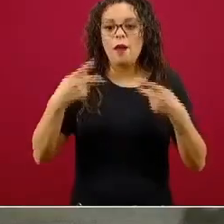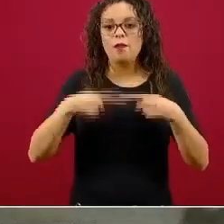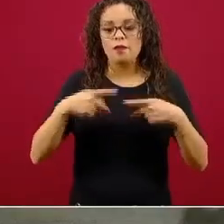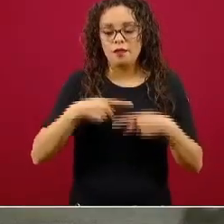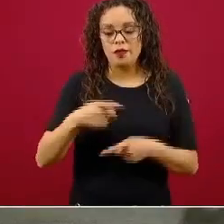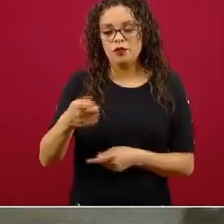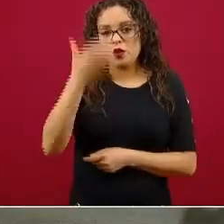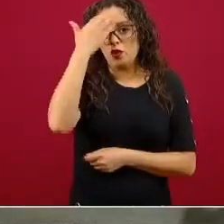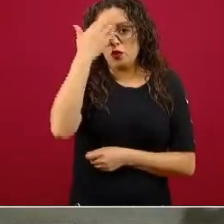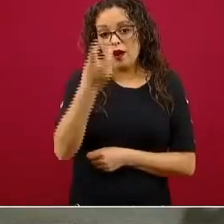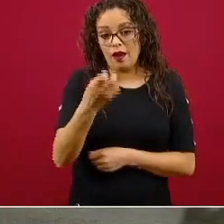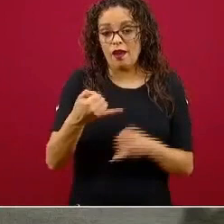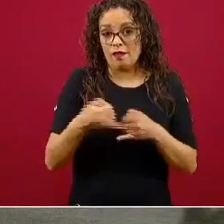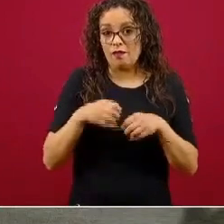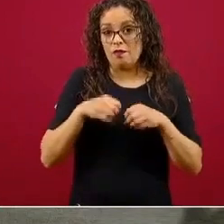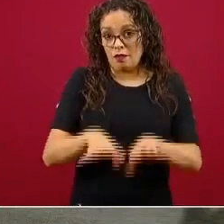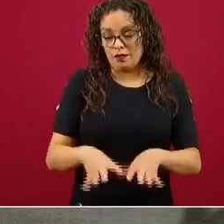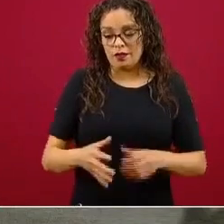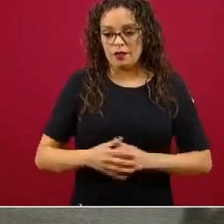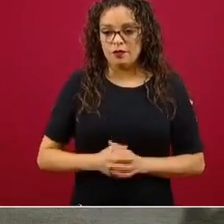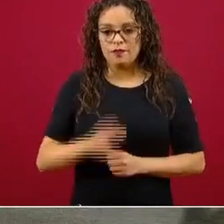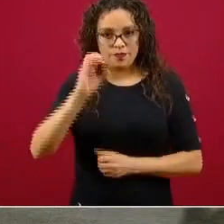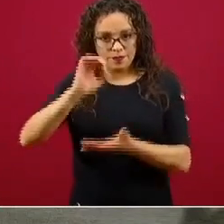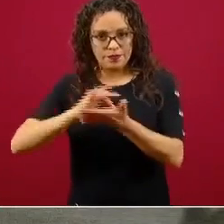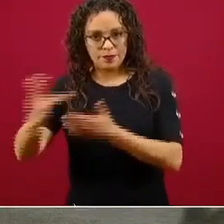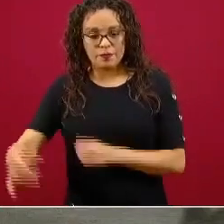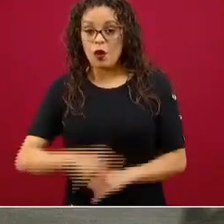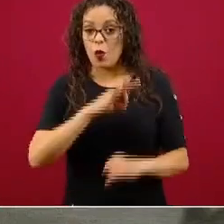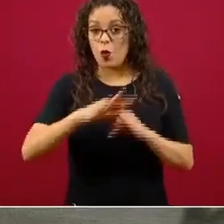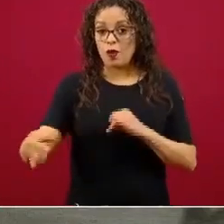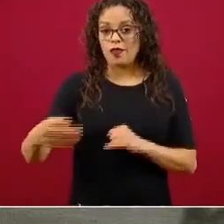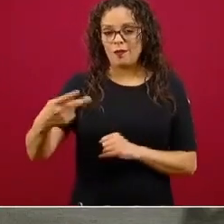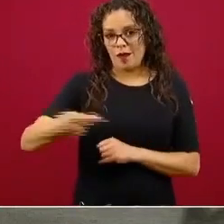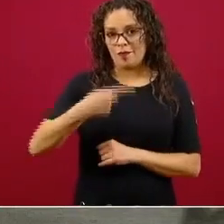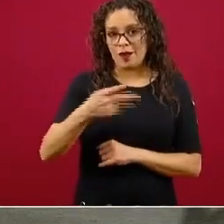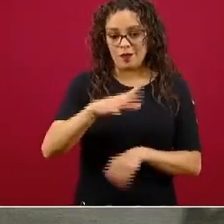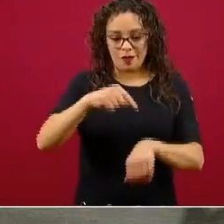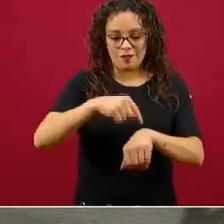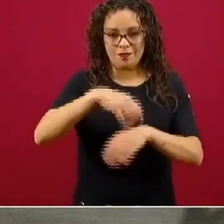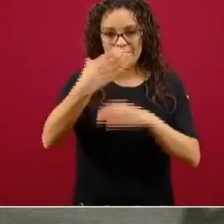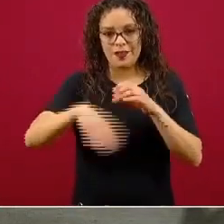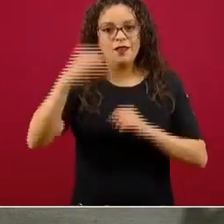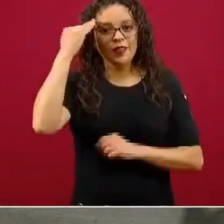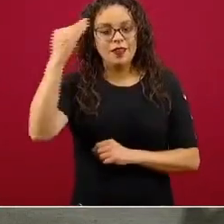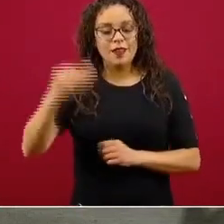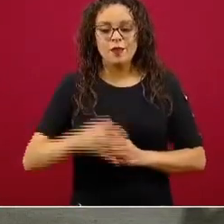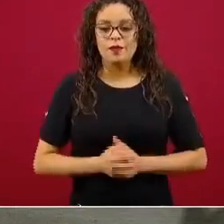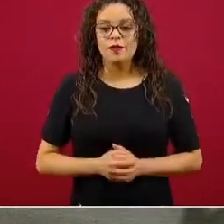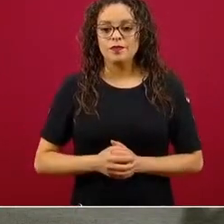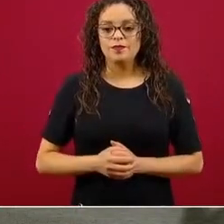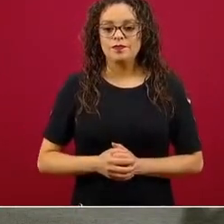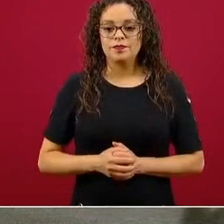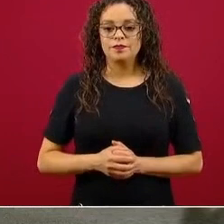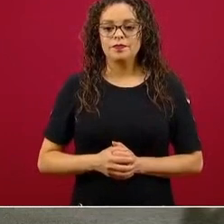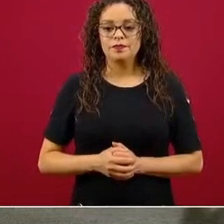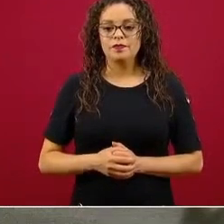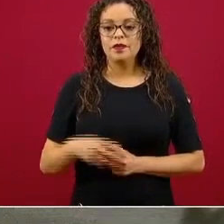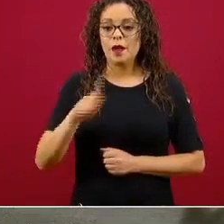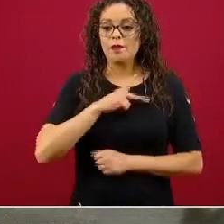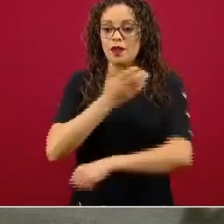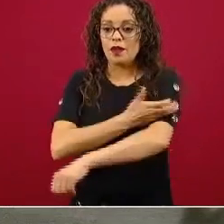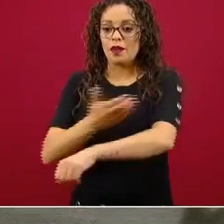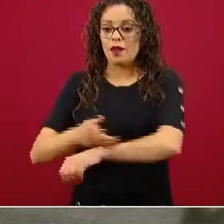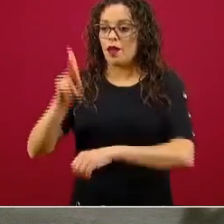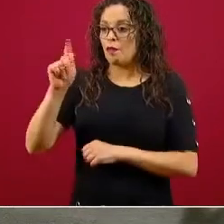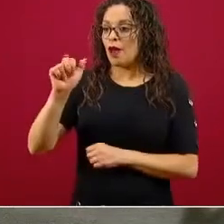Última pregunta, nos quedan muy poquito tiempo. Quisiera retomar la pregunta de mi compañero París respecto a